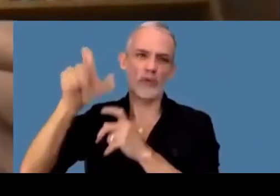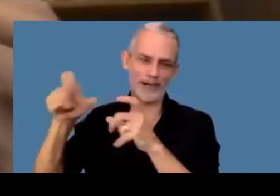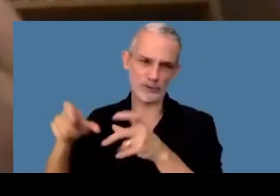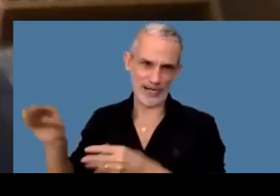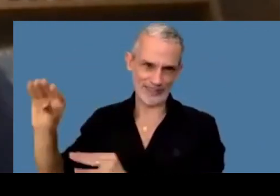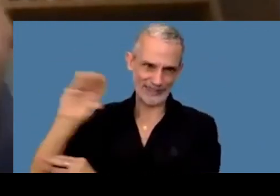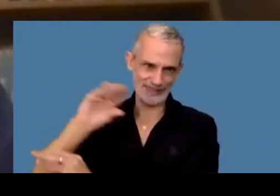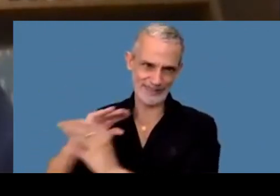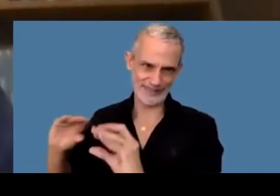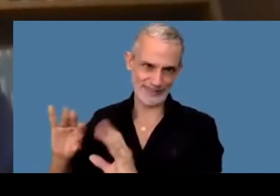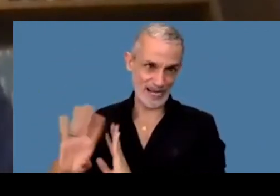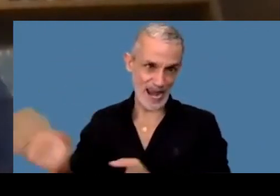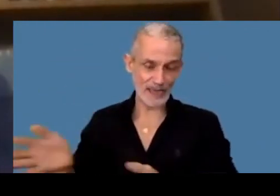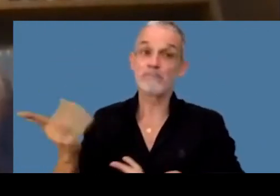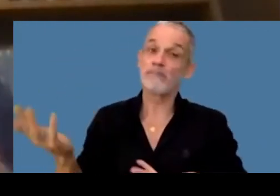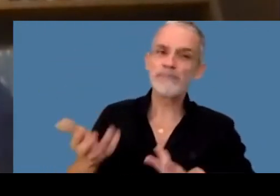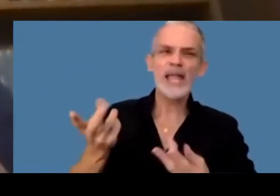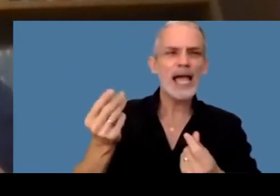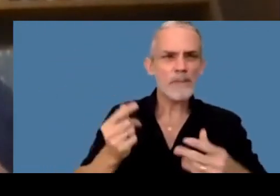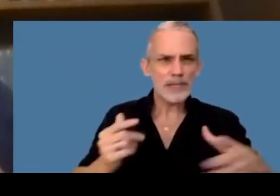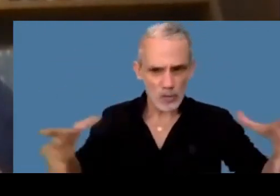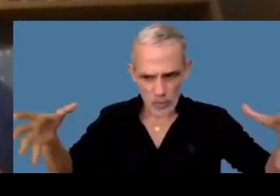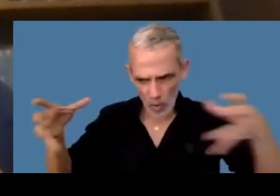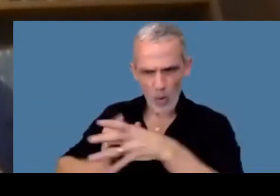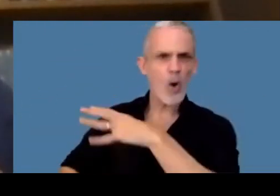Entonces, si el capital se concentra tanto,